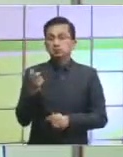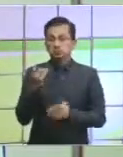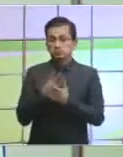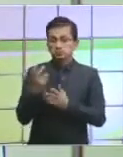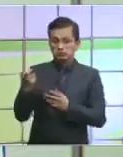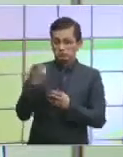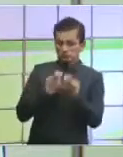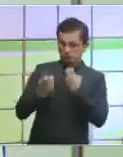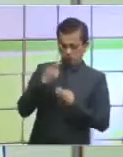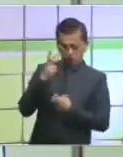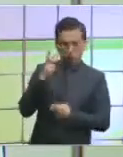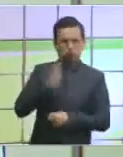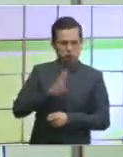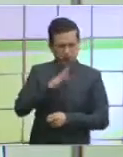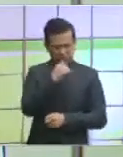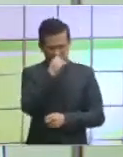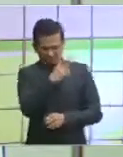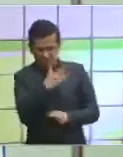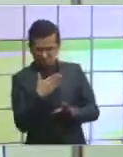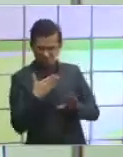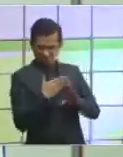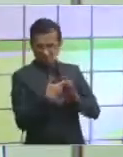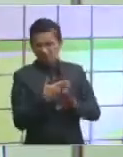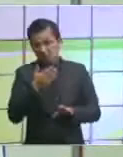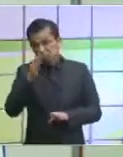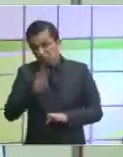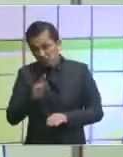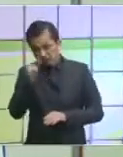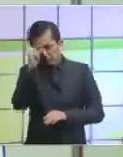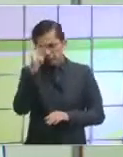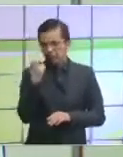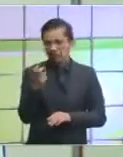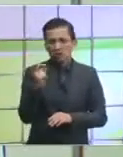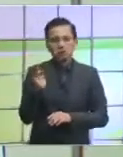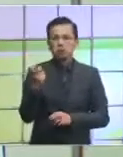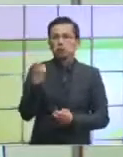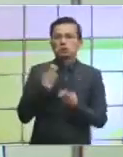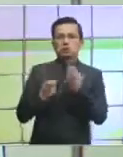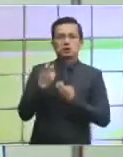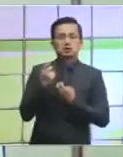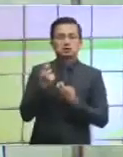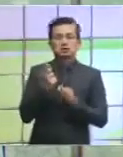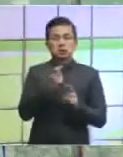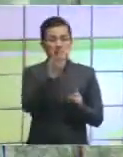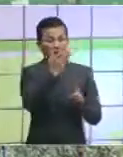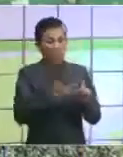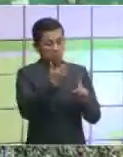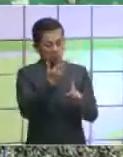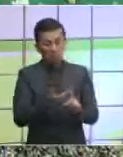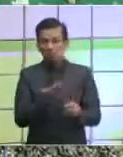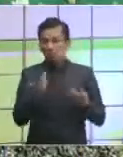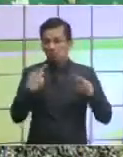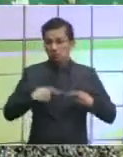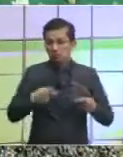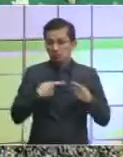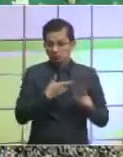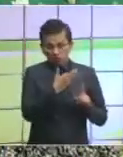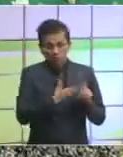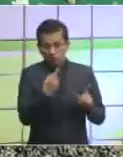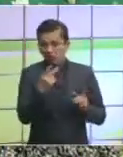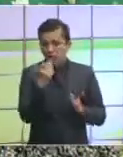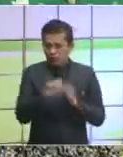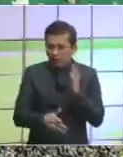muy agresiva que aparentemente es muy inteligente y es una crítica que se concentra en las personas pero no tiene y no alcanza de la dimensión